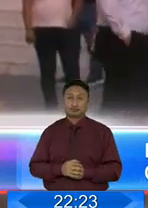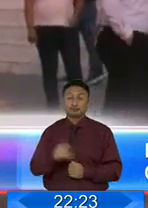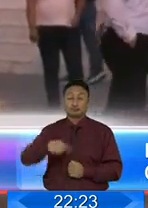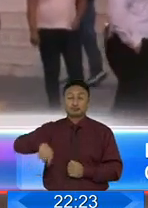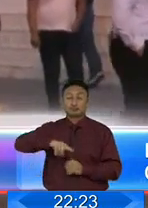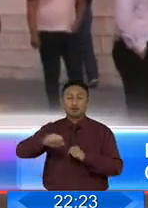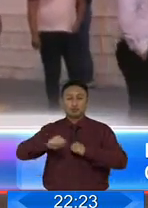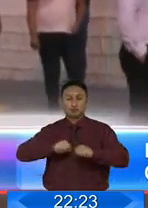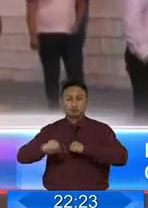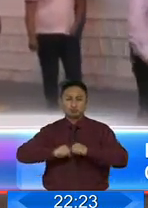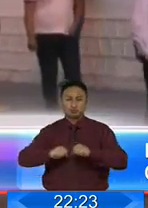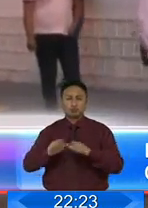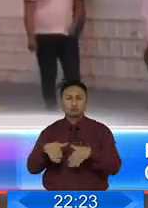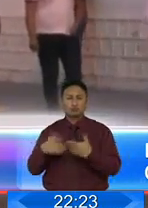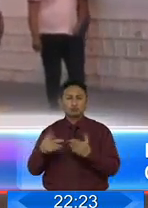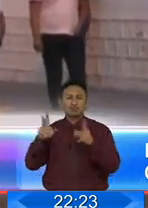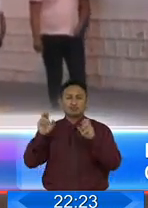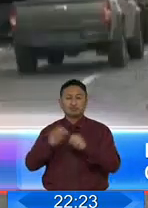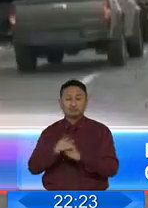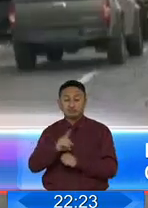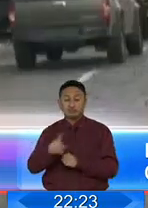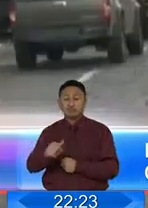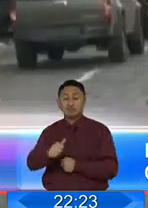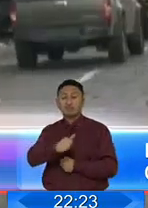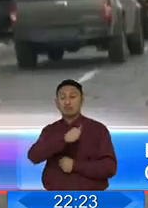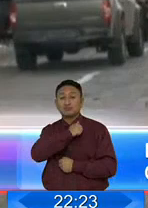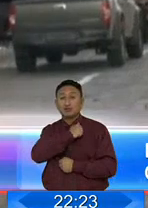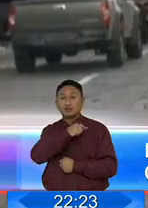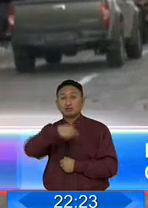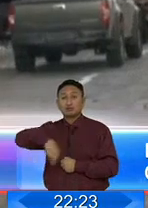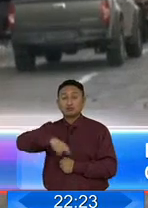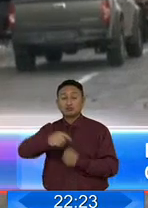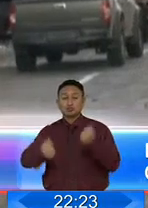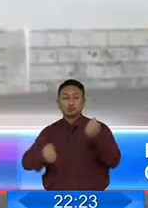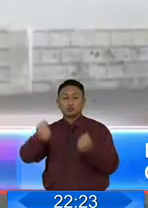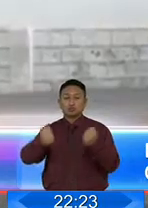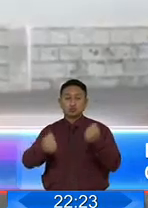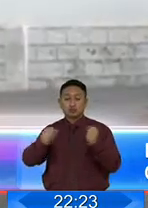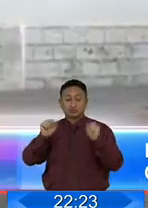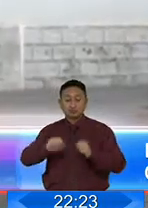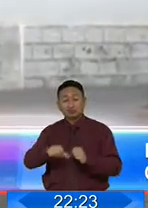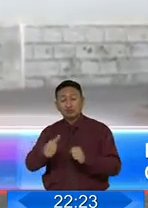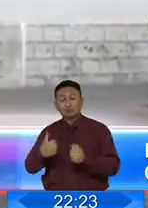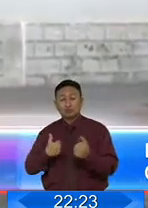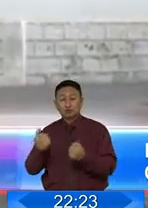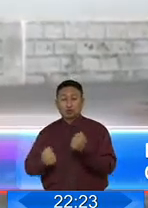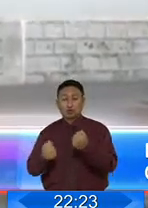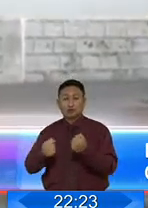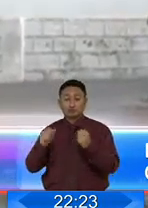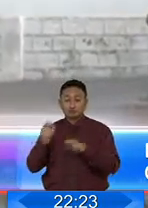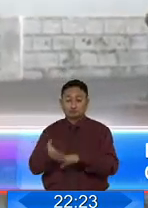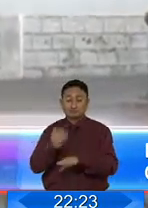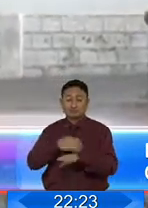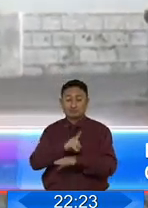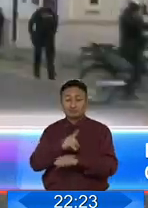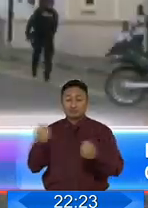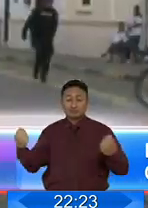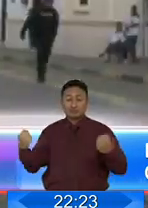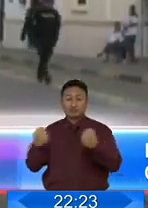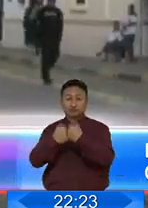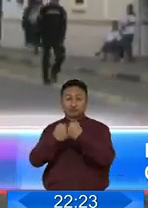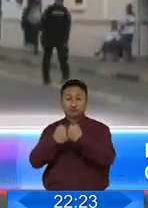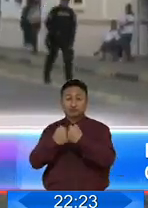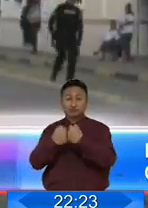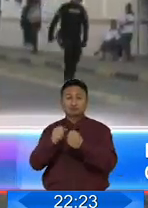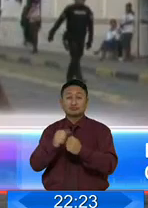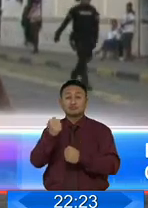de un operativo que se enmarcó en evitar el secuestro de una grúa y un vehículo que había sido parte de un accidente de tránsito